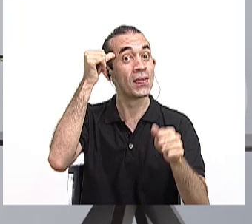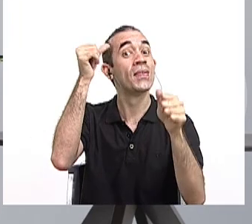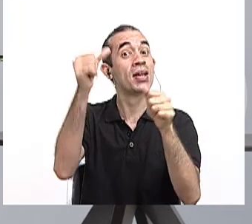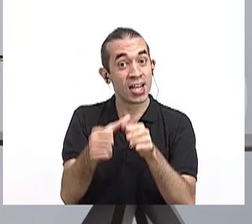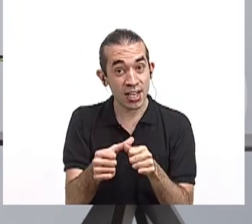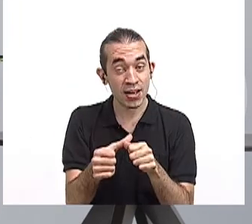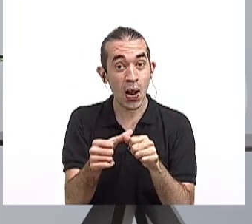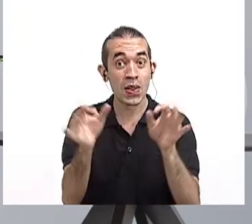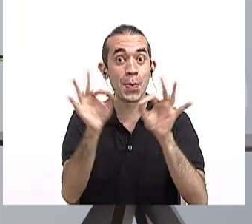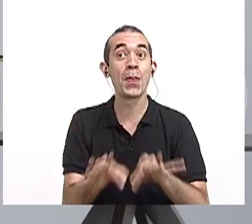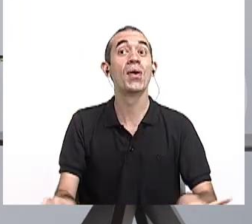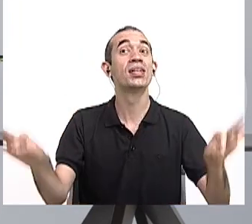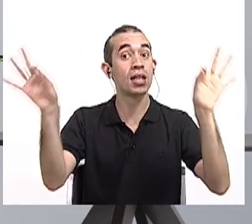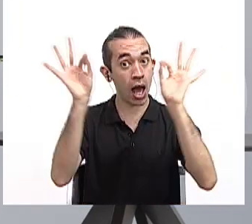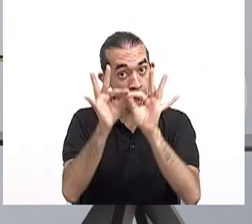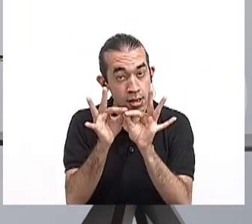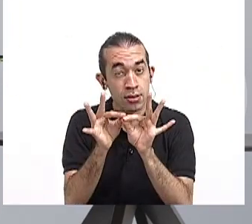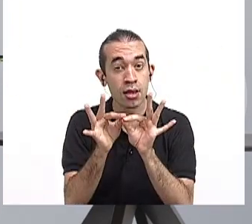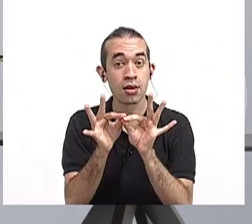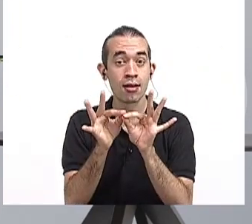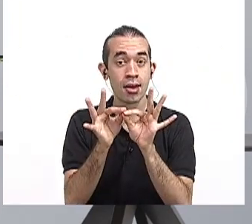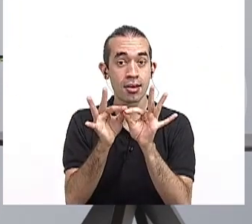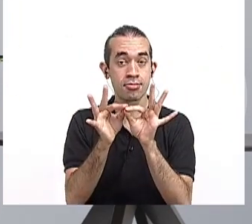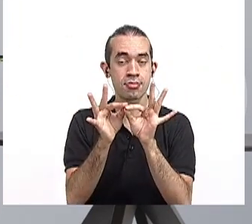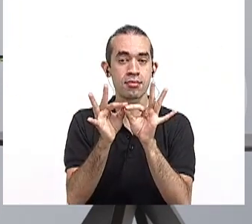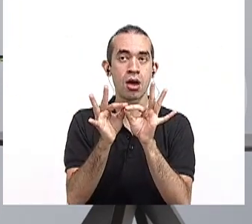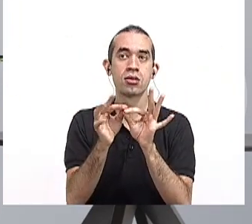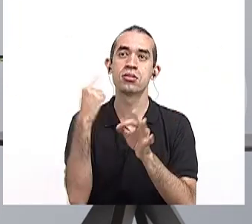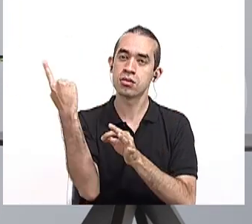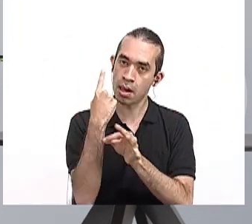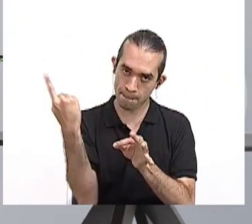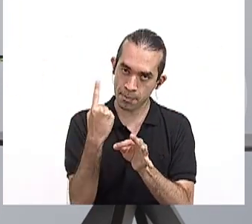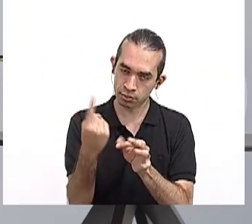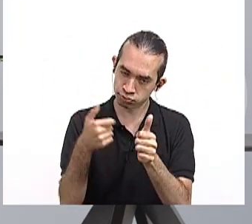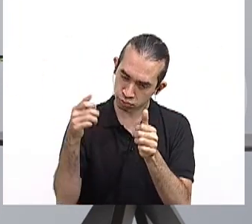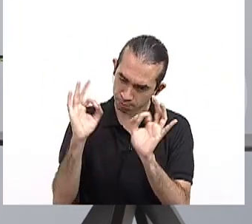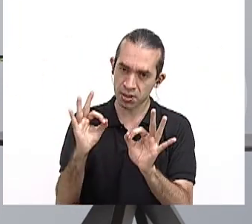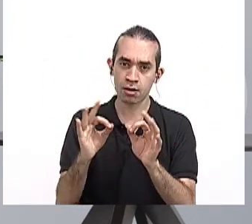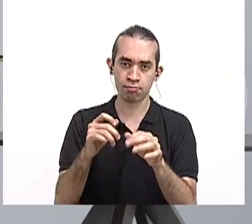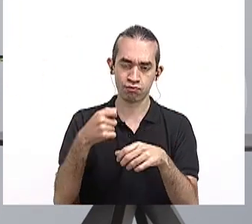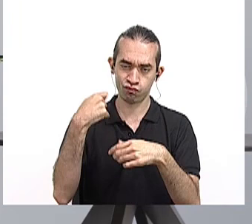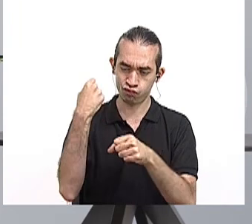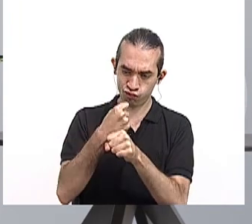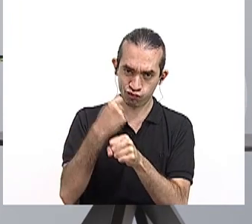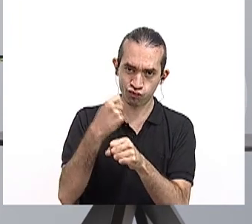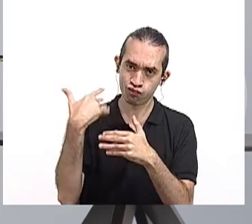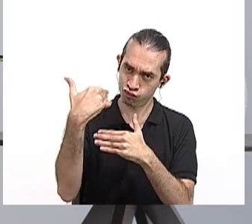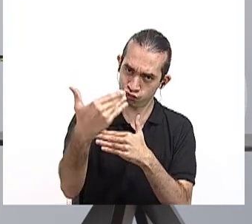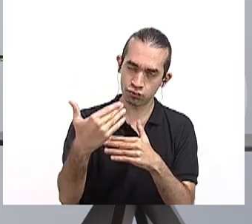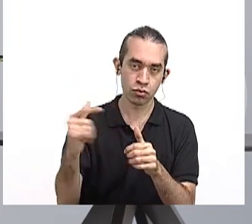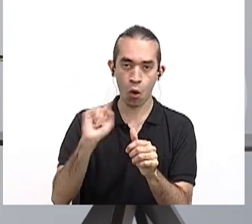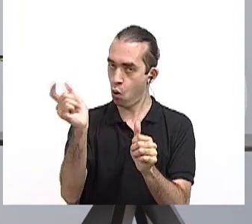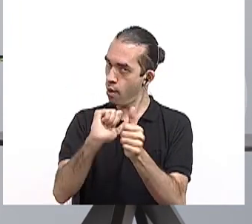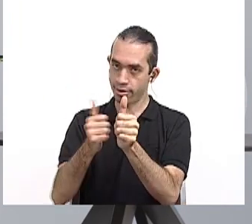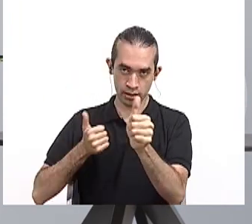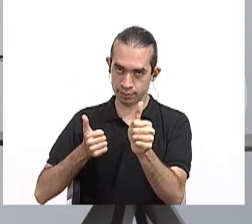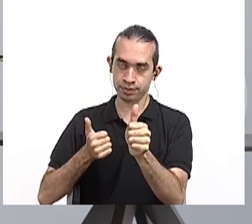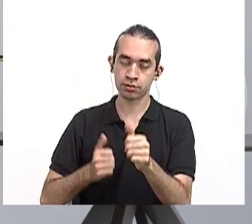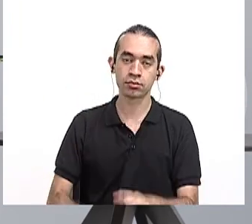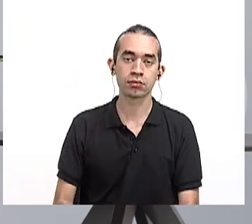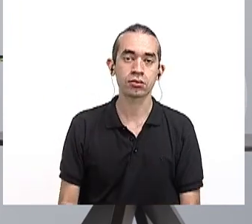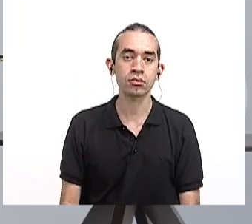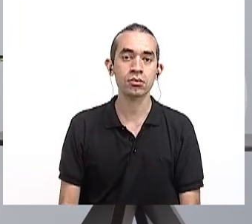recordemos lo importante de estar al día con nuestras obligaciones. Yo los invito a